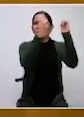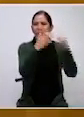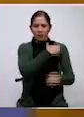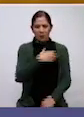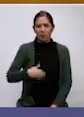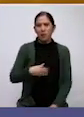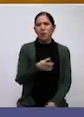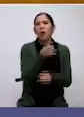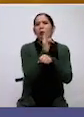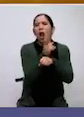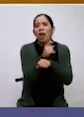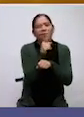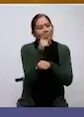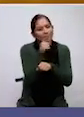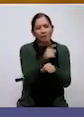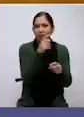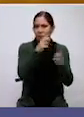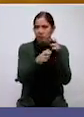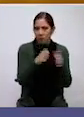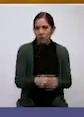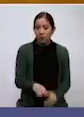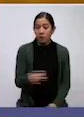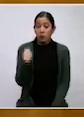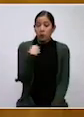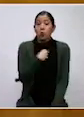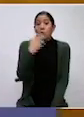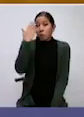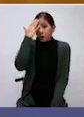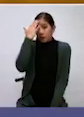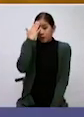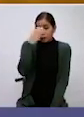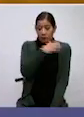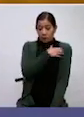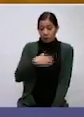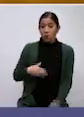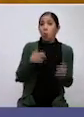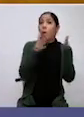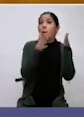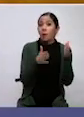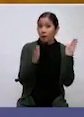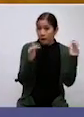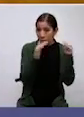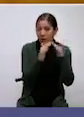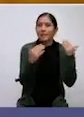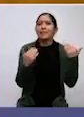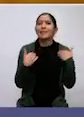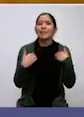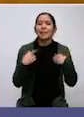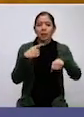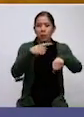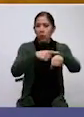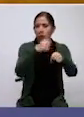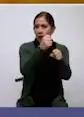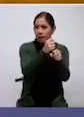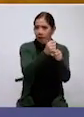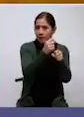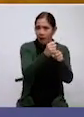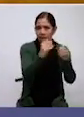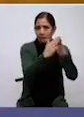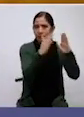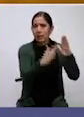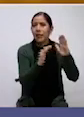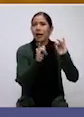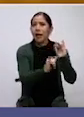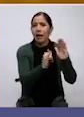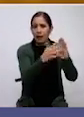salidas laborales, los cuales son de 7 de la mañana hasta las 9 de la noche, y habría que considerar todos